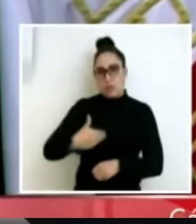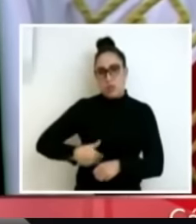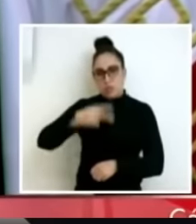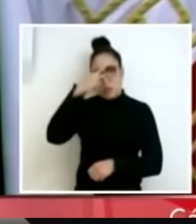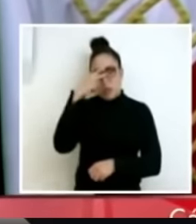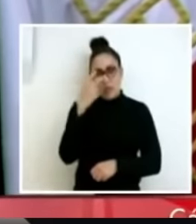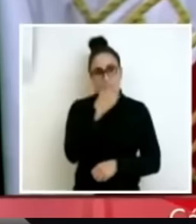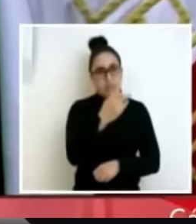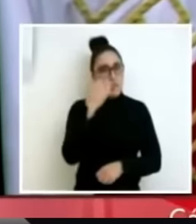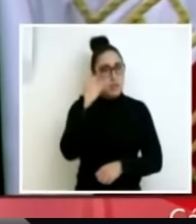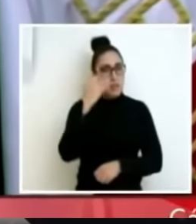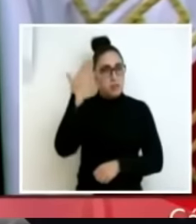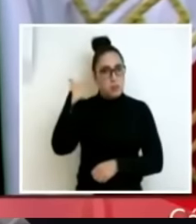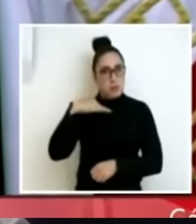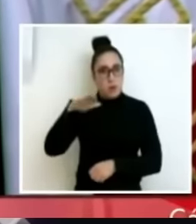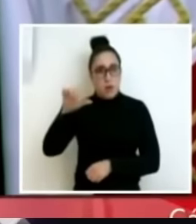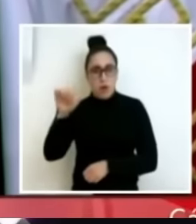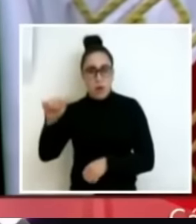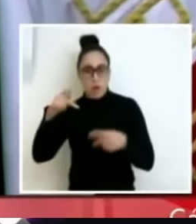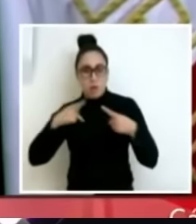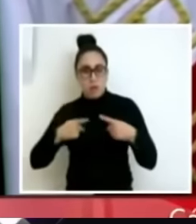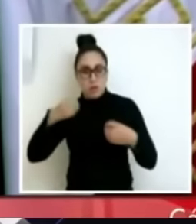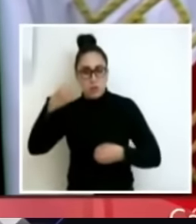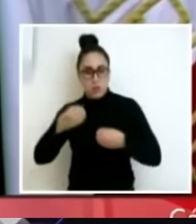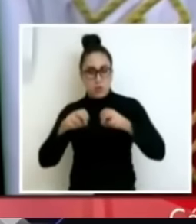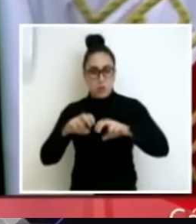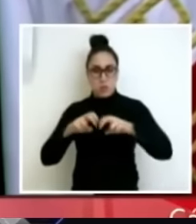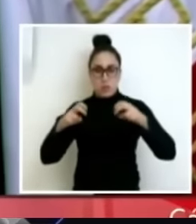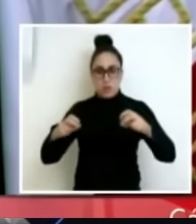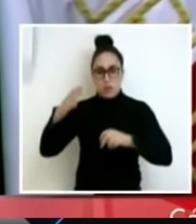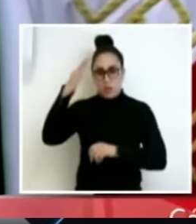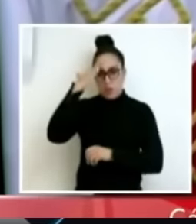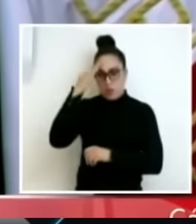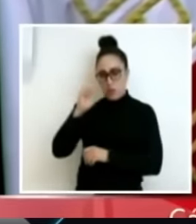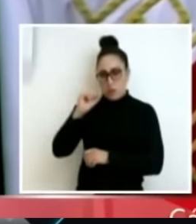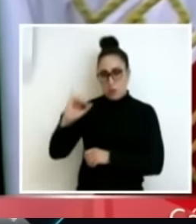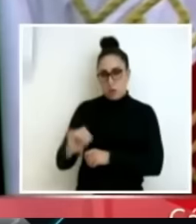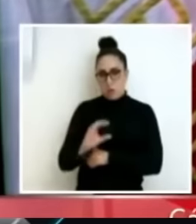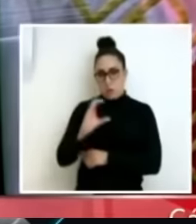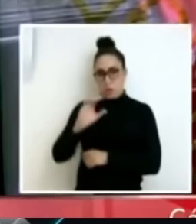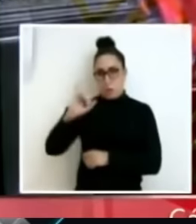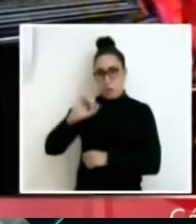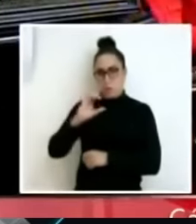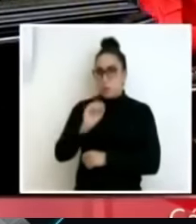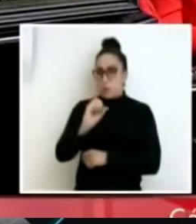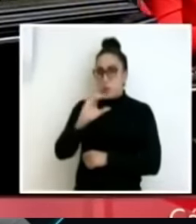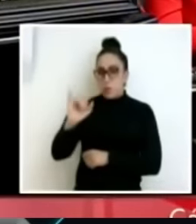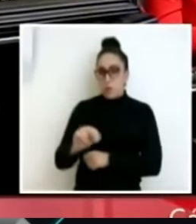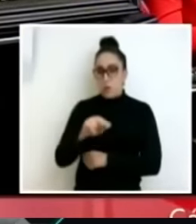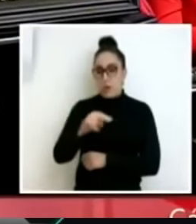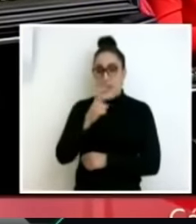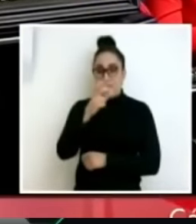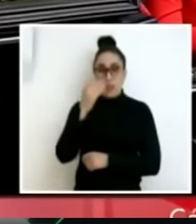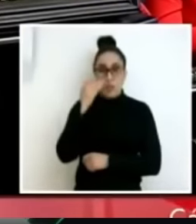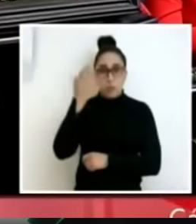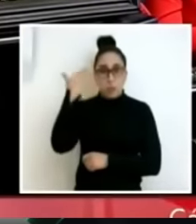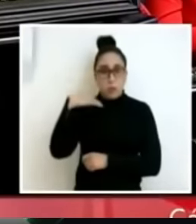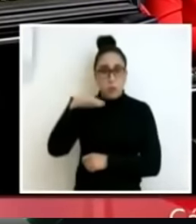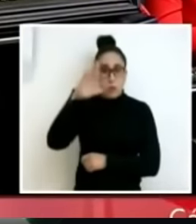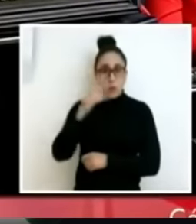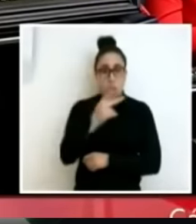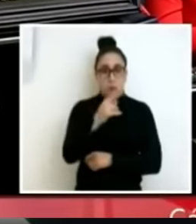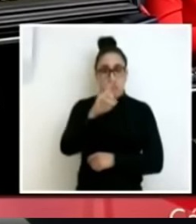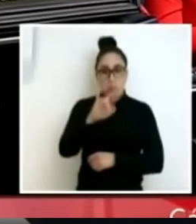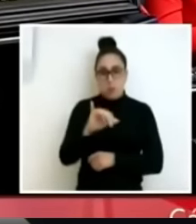República a los ministros. Y por supuesto que en ese entonces el PRI y el